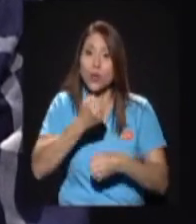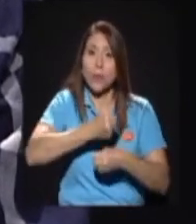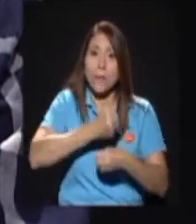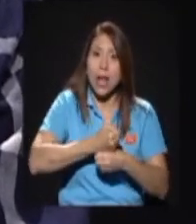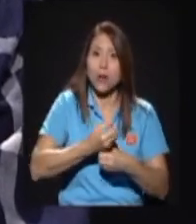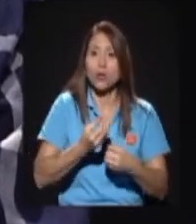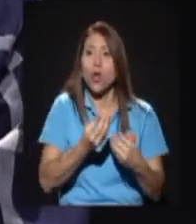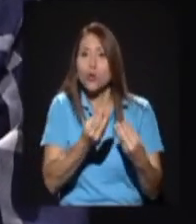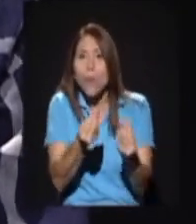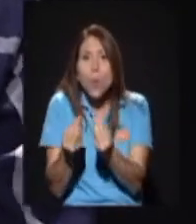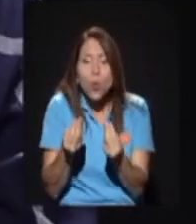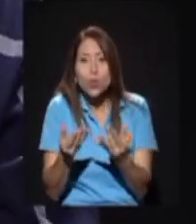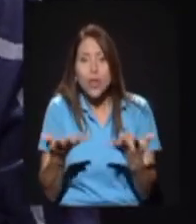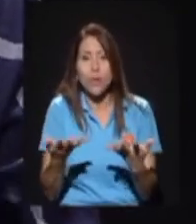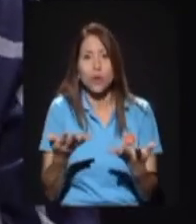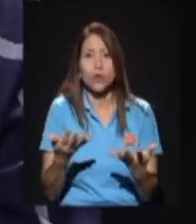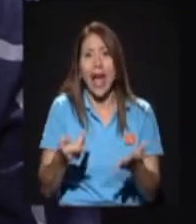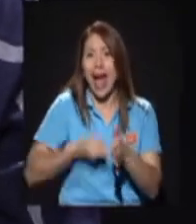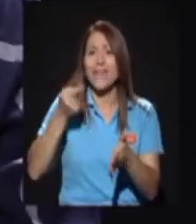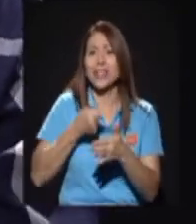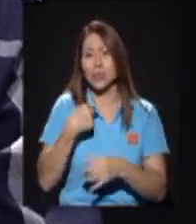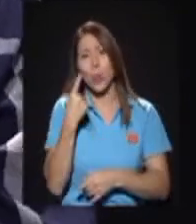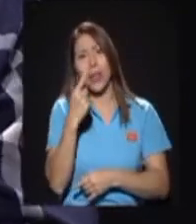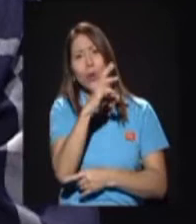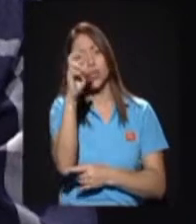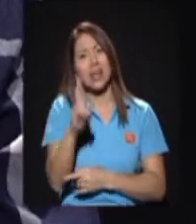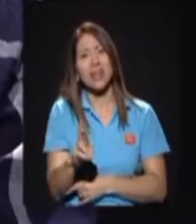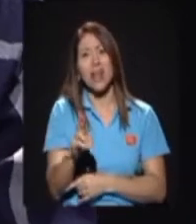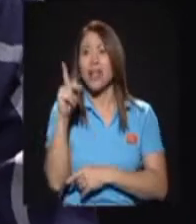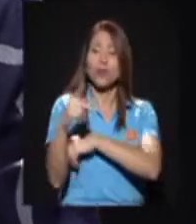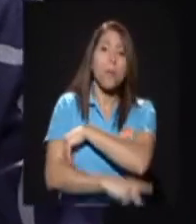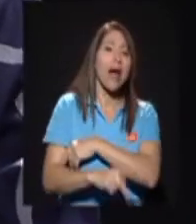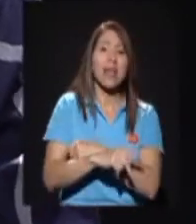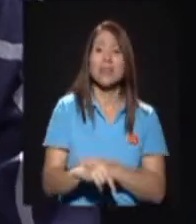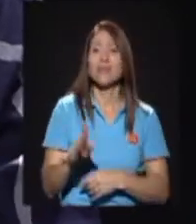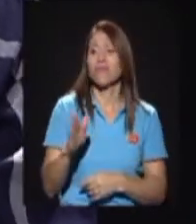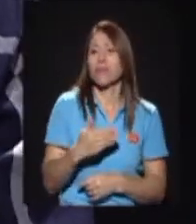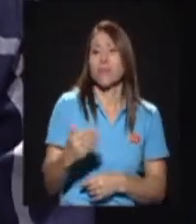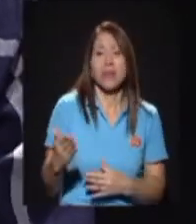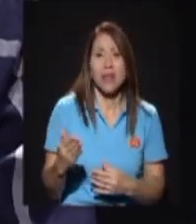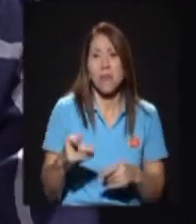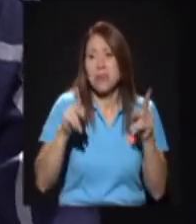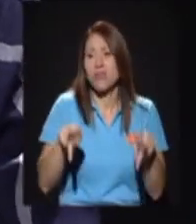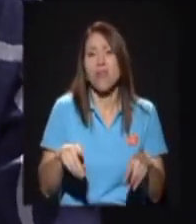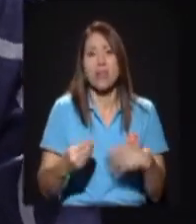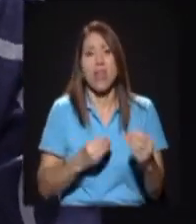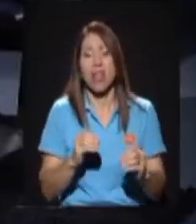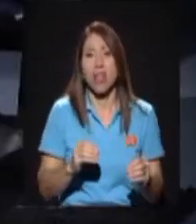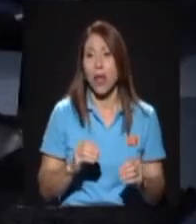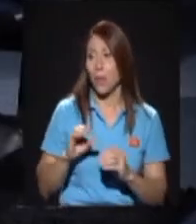esa caricatura, digamos, de Costa Rica como un país de inútiles, que nadie es productivo y demás. Yo recuerdo, Laura mencionaba